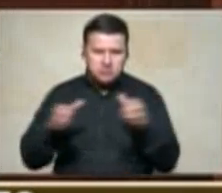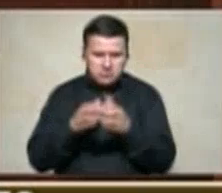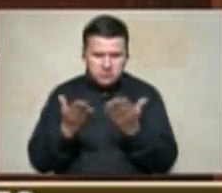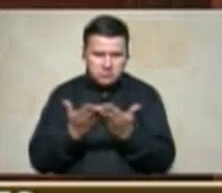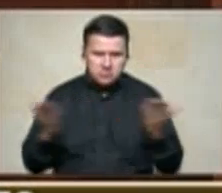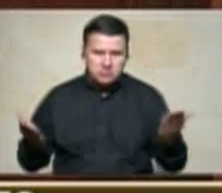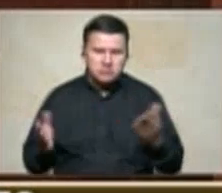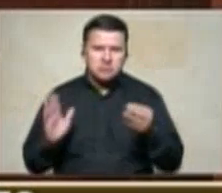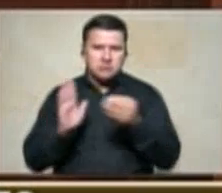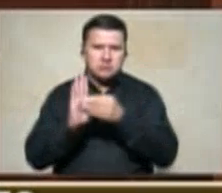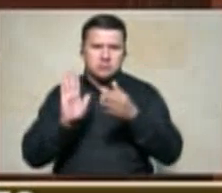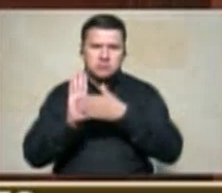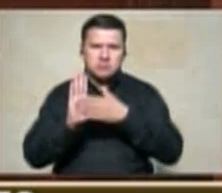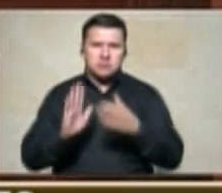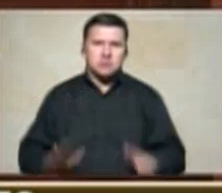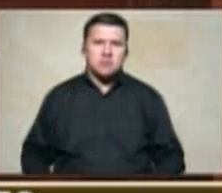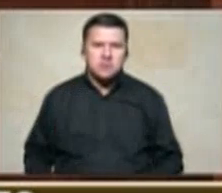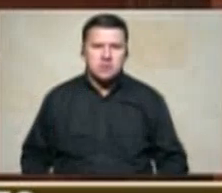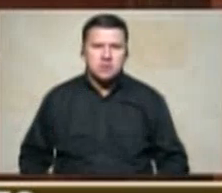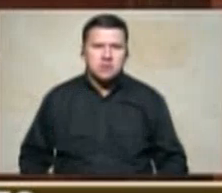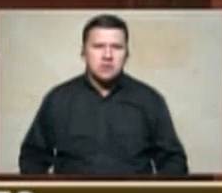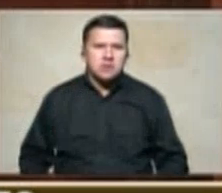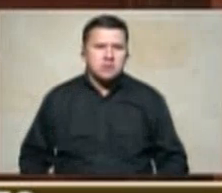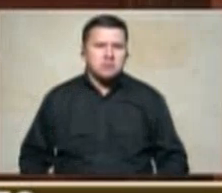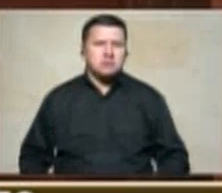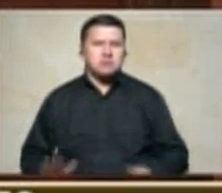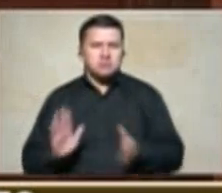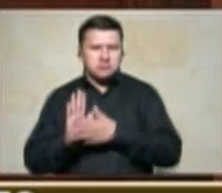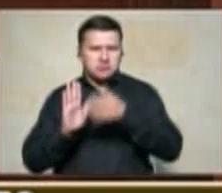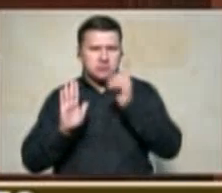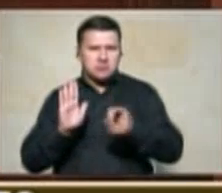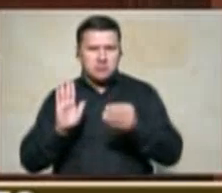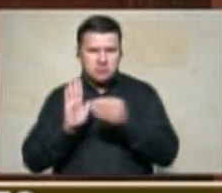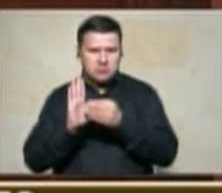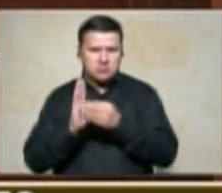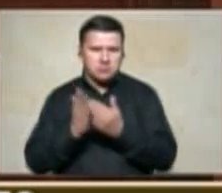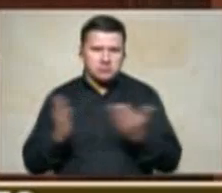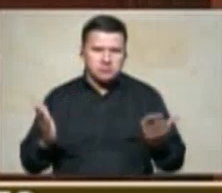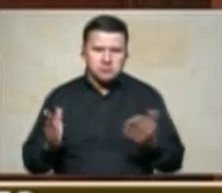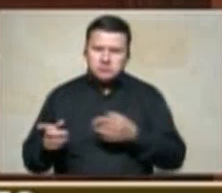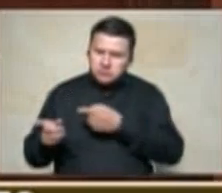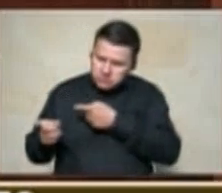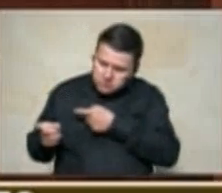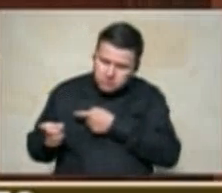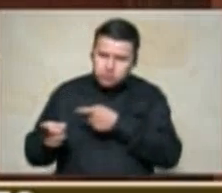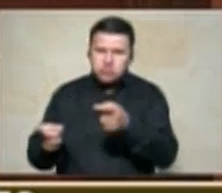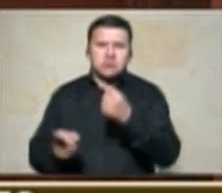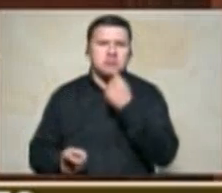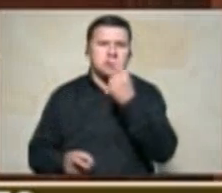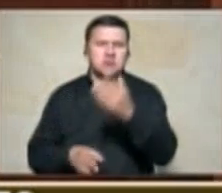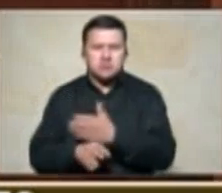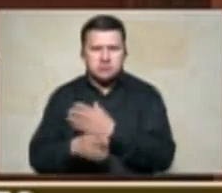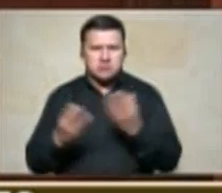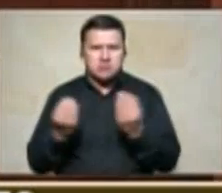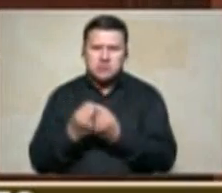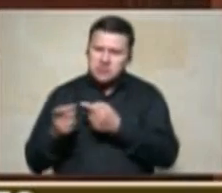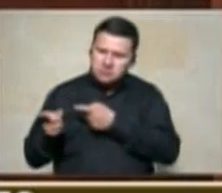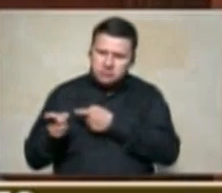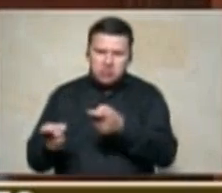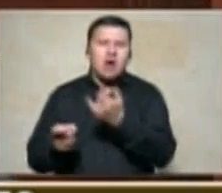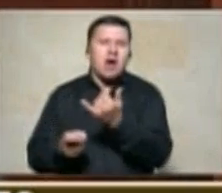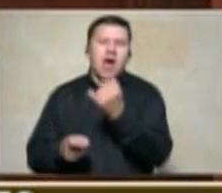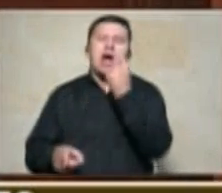conectaba con las guerrillas del momento. Y se impartió la orden de masacrarlos. Como ya he dicho anteriormente, masacres que